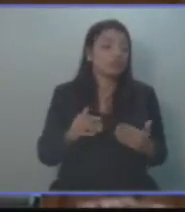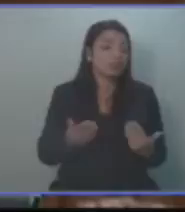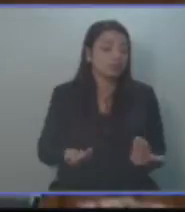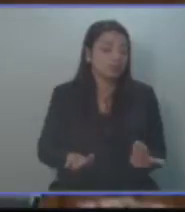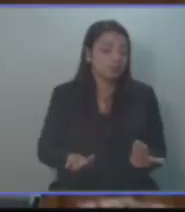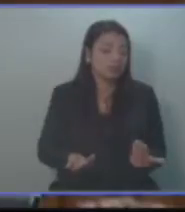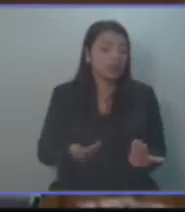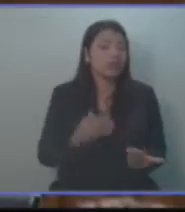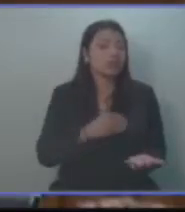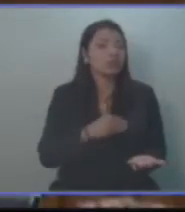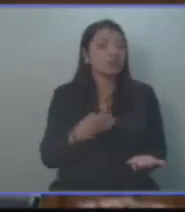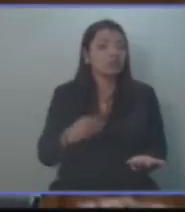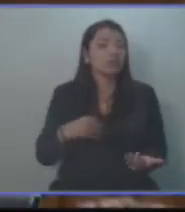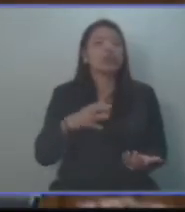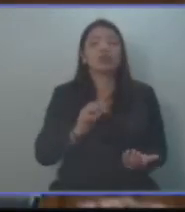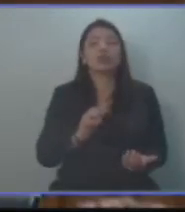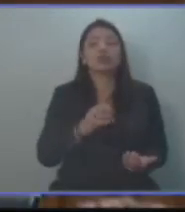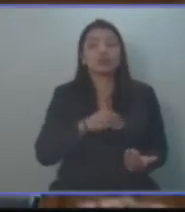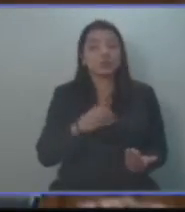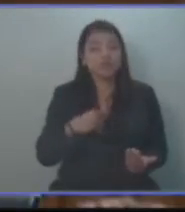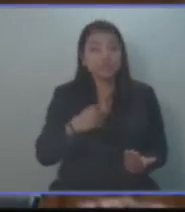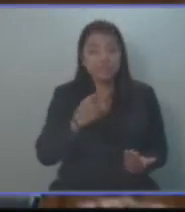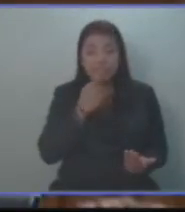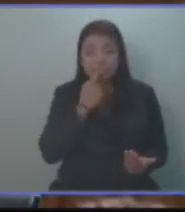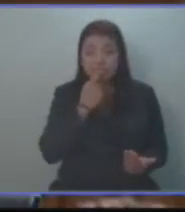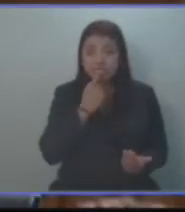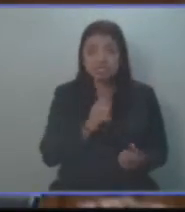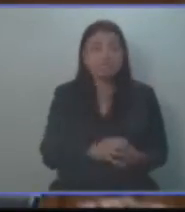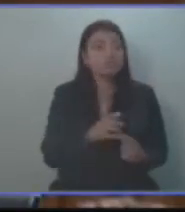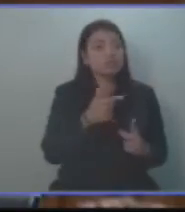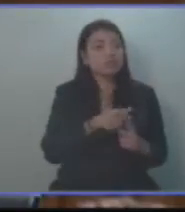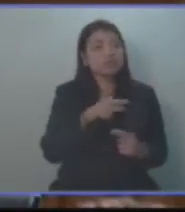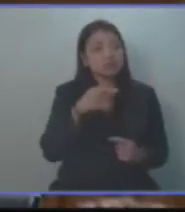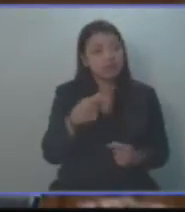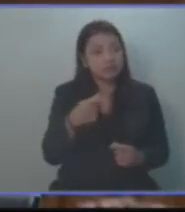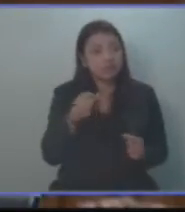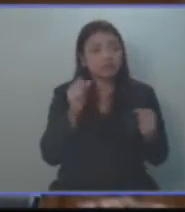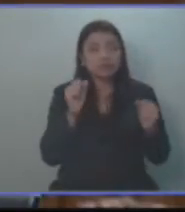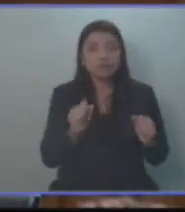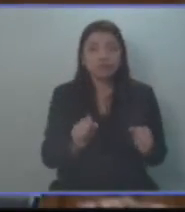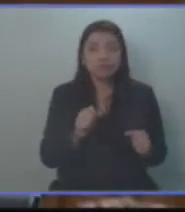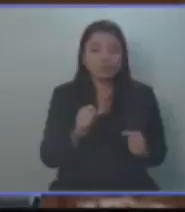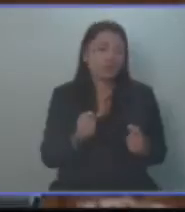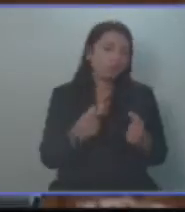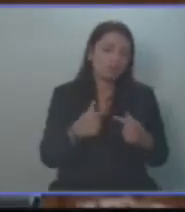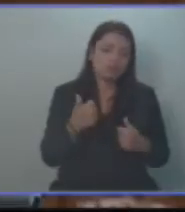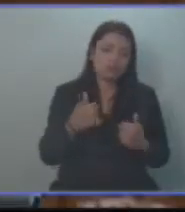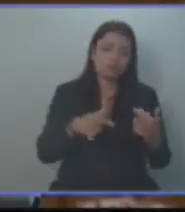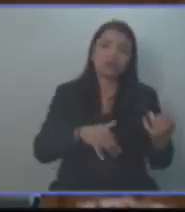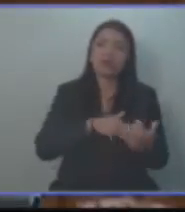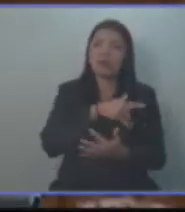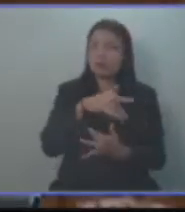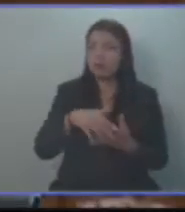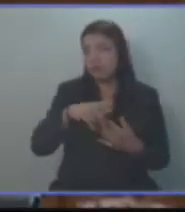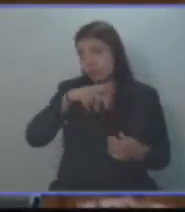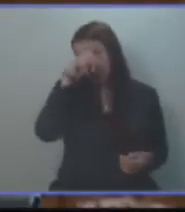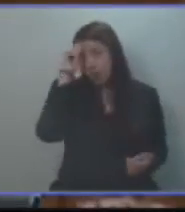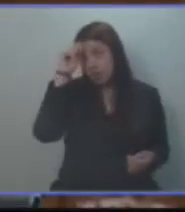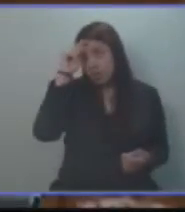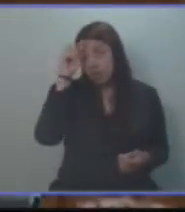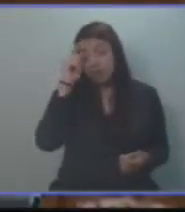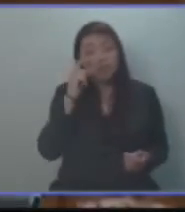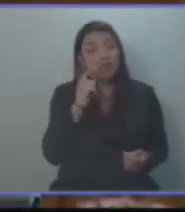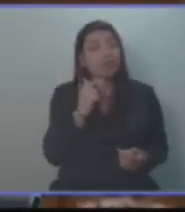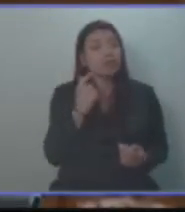rotatorio y médicos u odontólogos residentes. G, contribuir a mantener un buen ambiente laboral, así como un